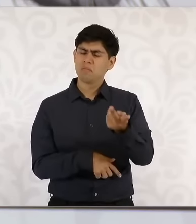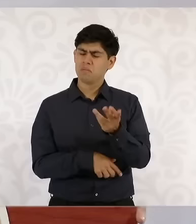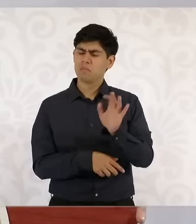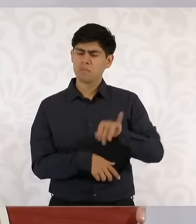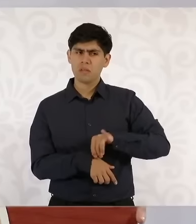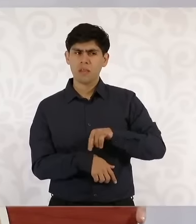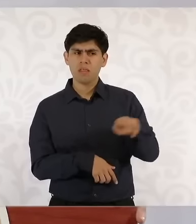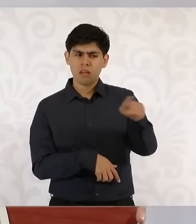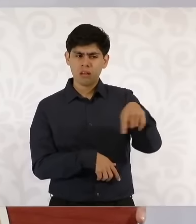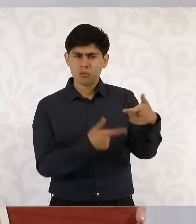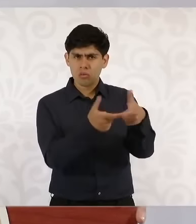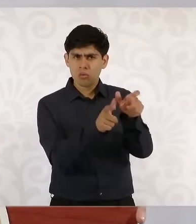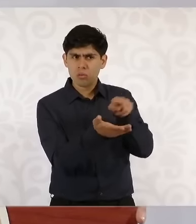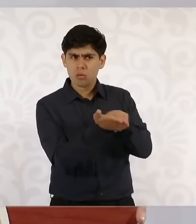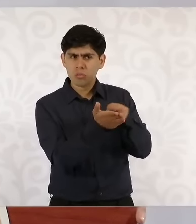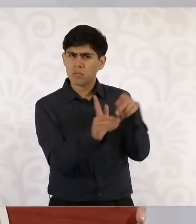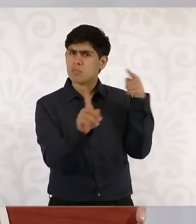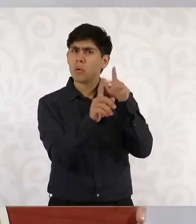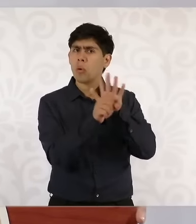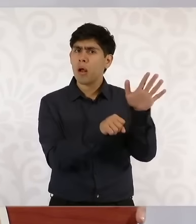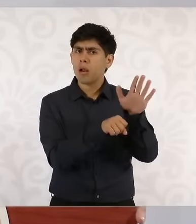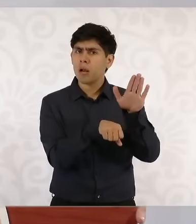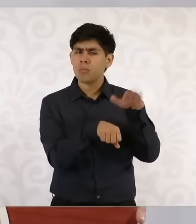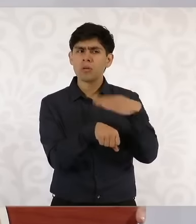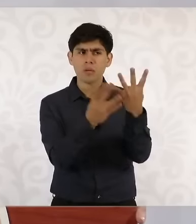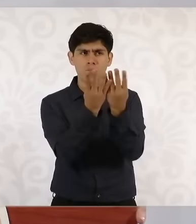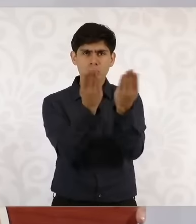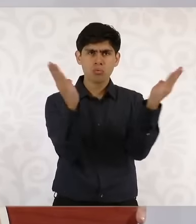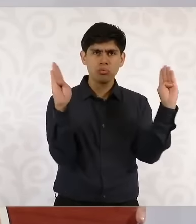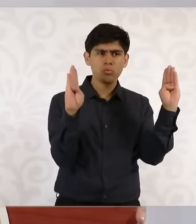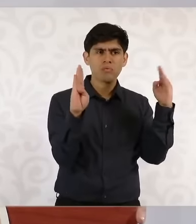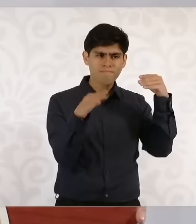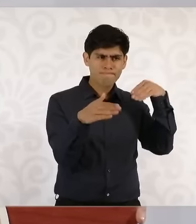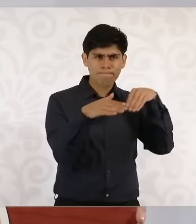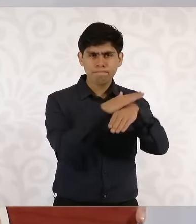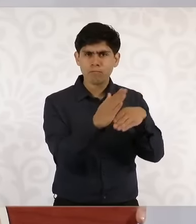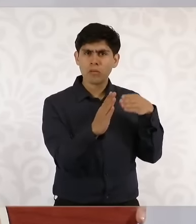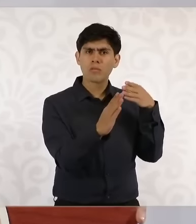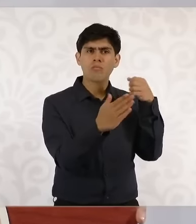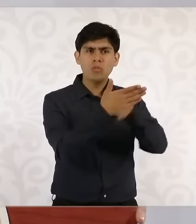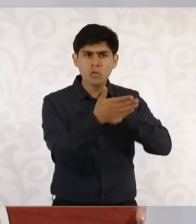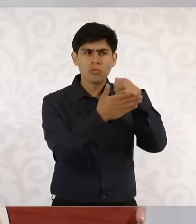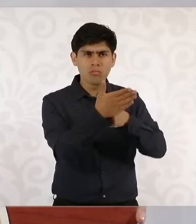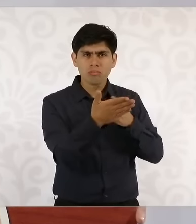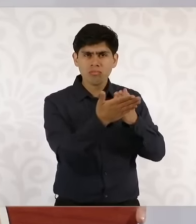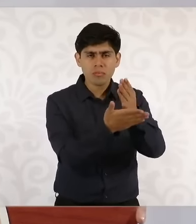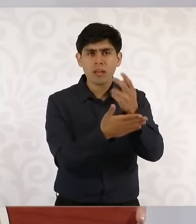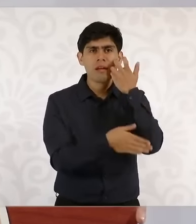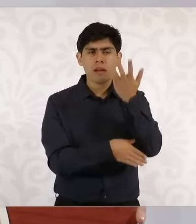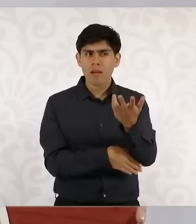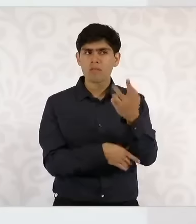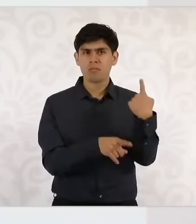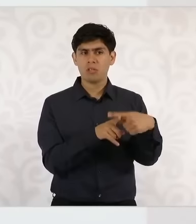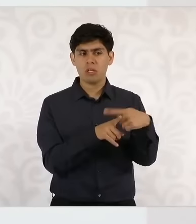¿por qué llegaron a tirar la valla con tanto equipo? ¿Quiénes son estas gentes que